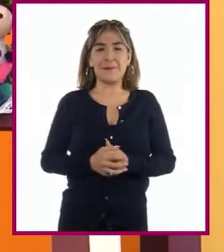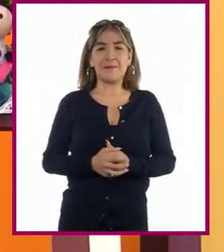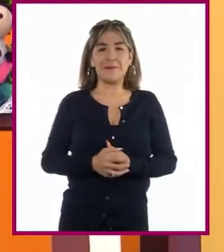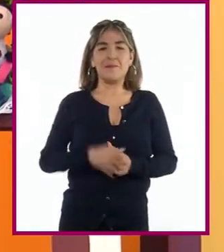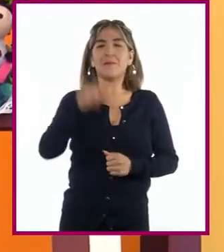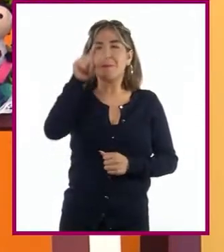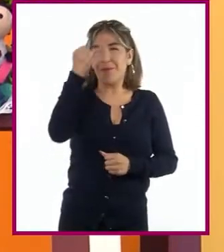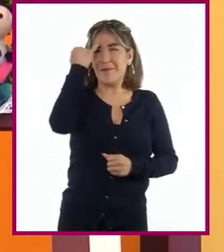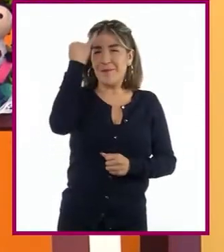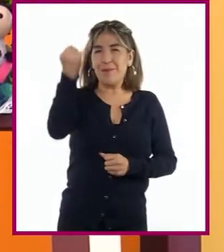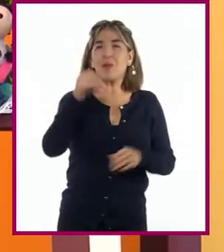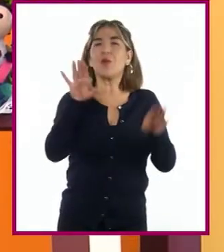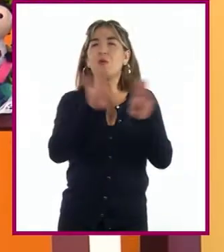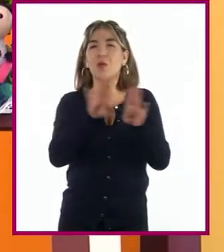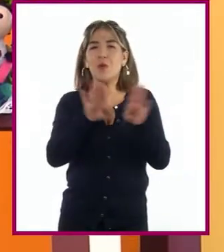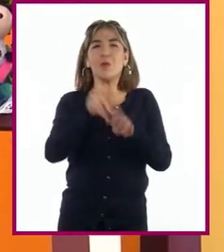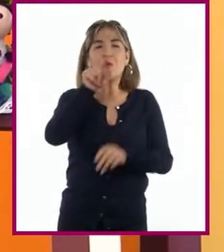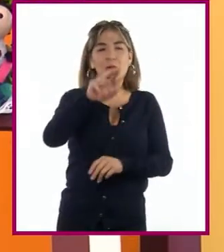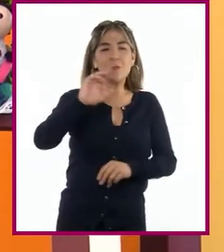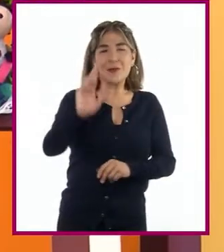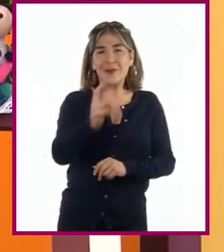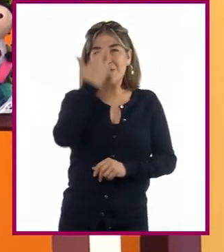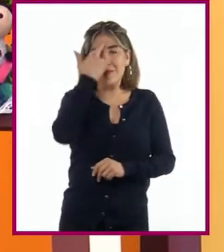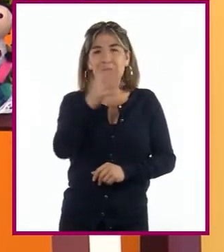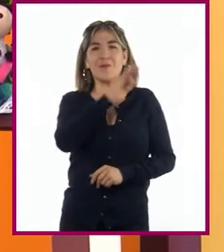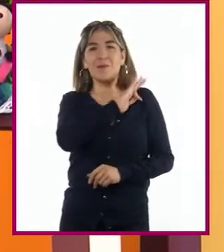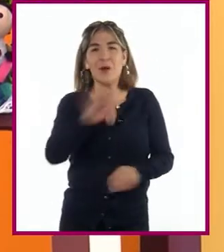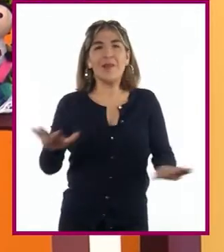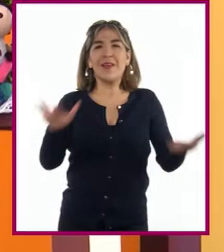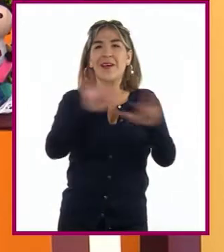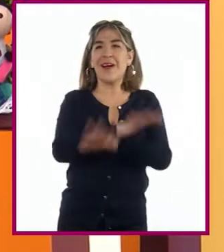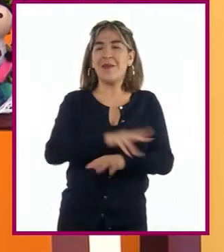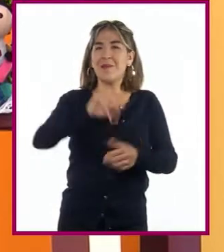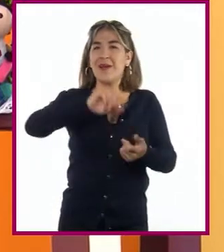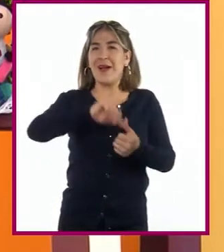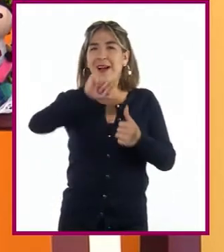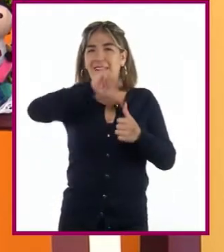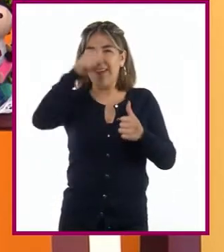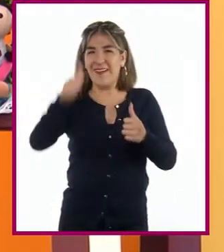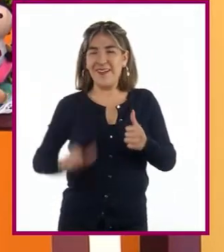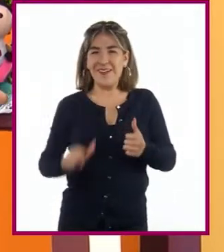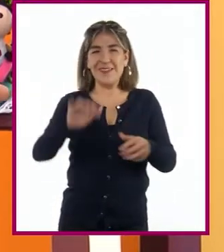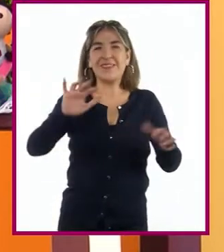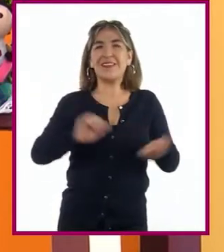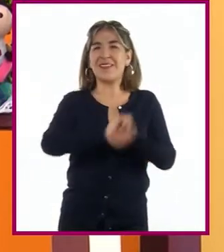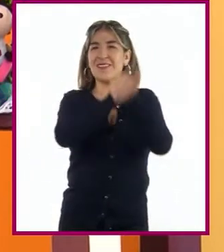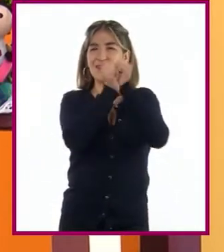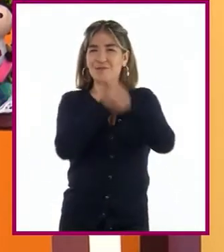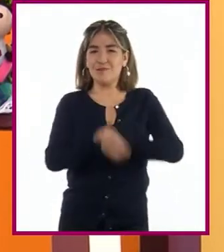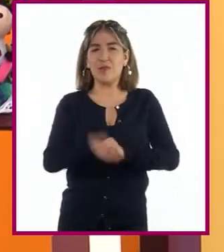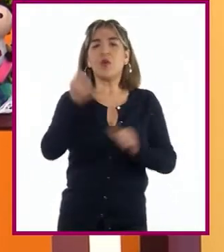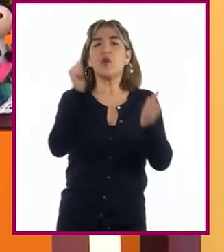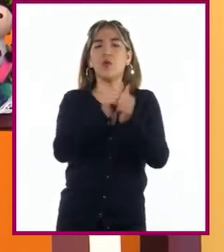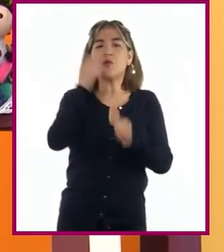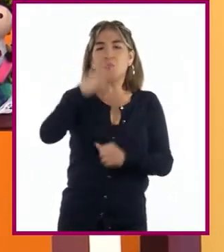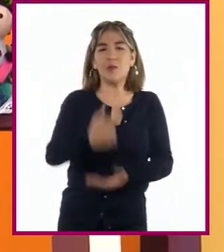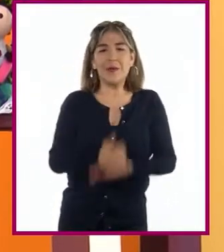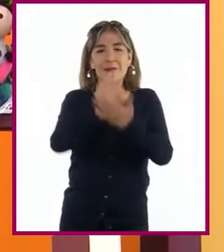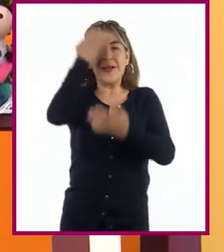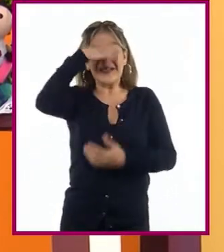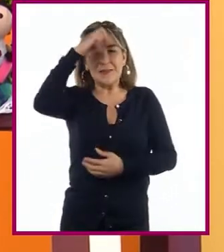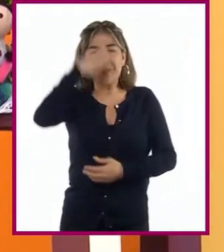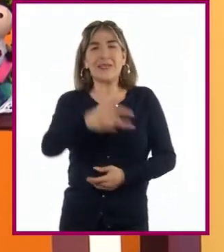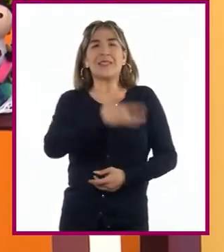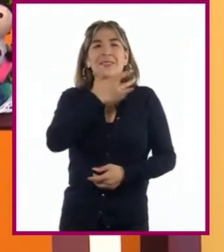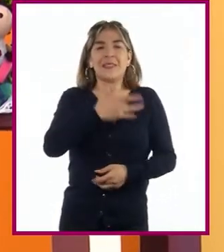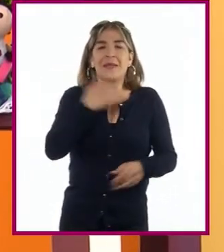se imaginan de qué manera nuestros recuerdos pueden convertirse en arte? Con ayuda de nuestras experiencias, vivencias y